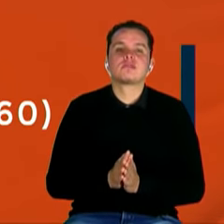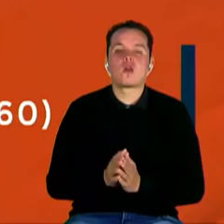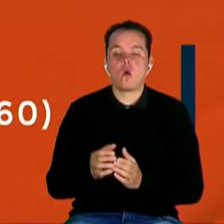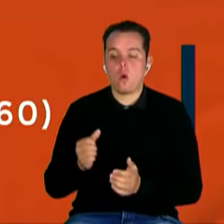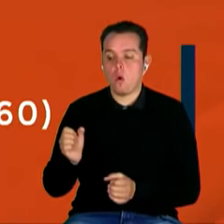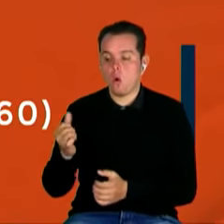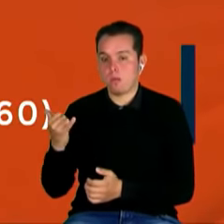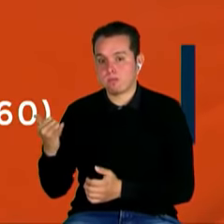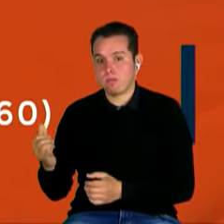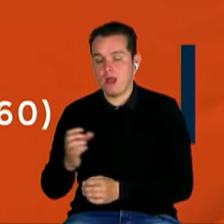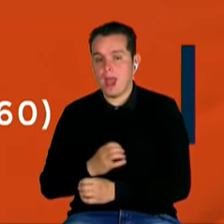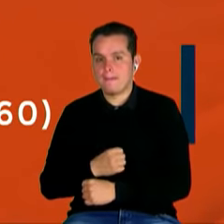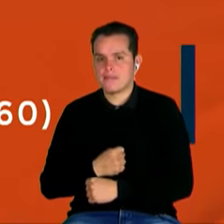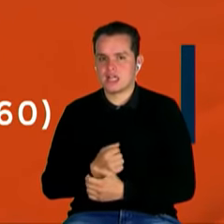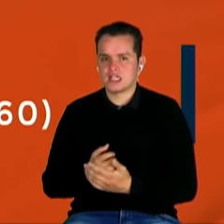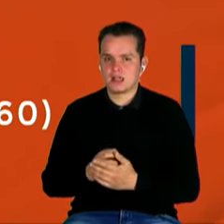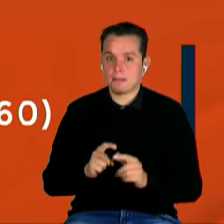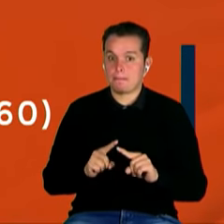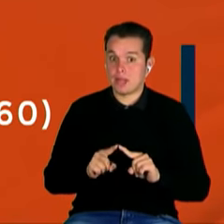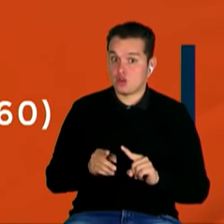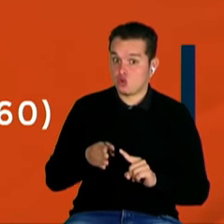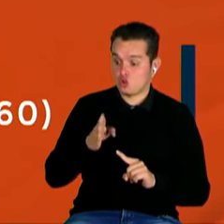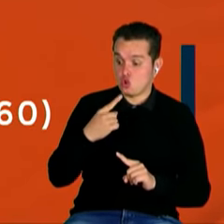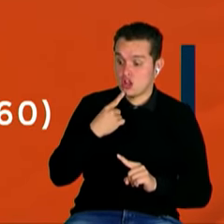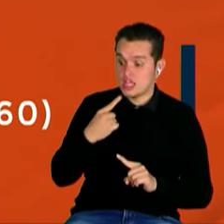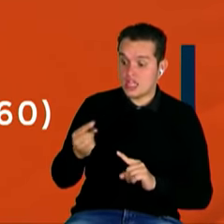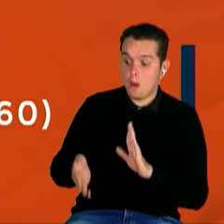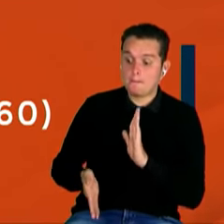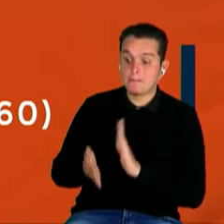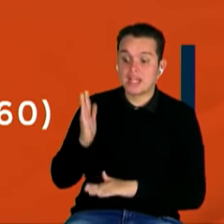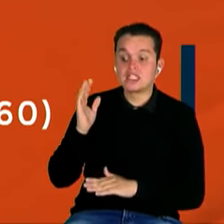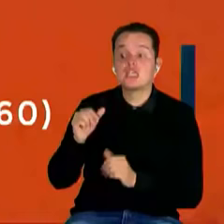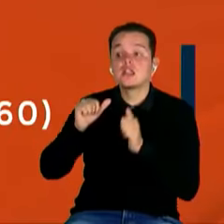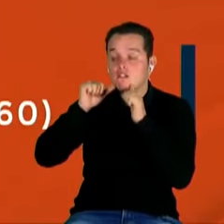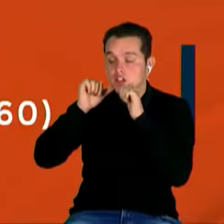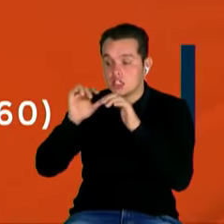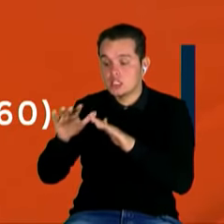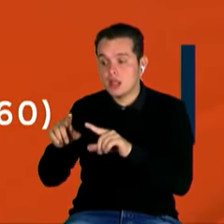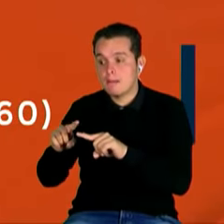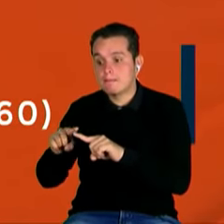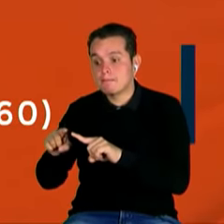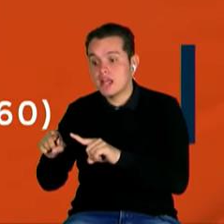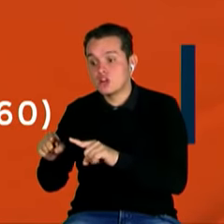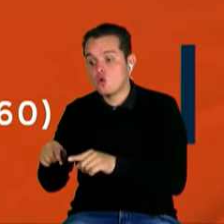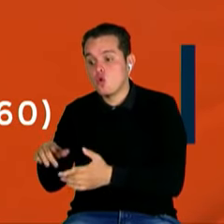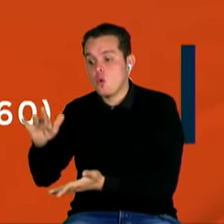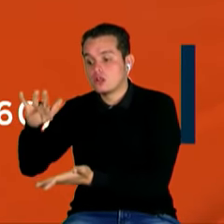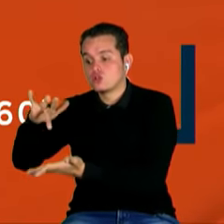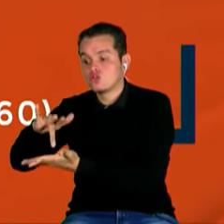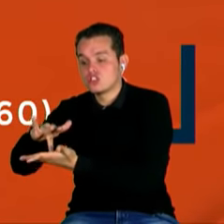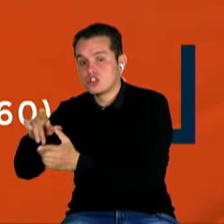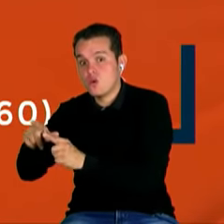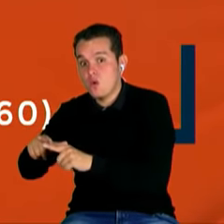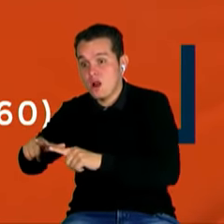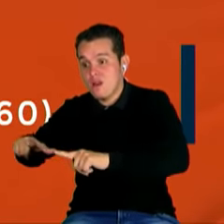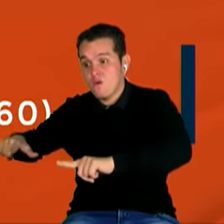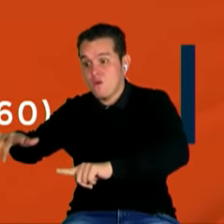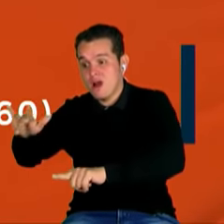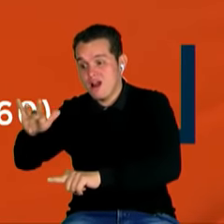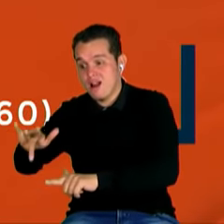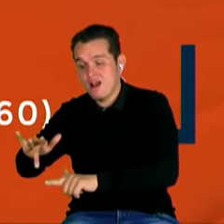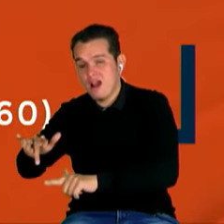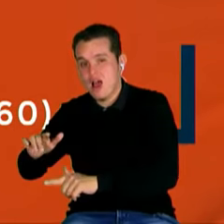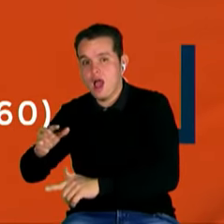Hubo hambre en la tierra, pero Dios le dijo: vete y te bendeciré. Él se fue, era bendecido, pero la tierra que llegó, hubo